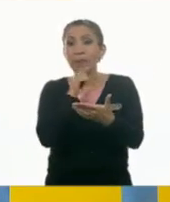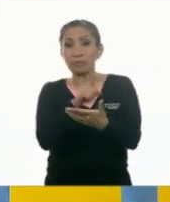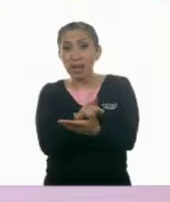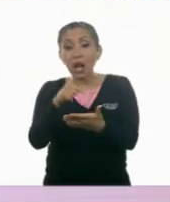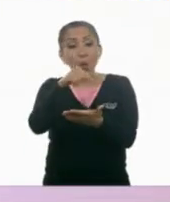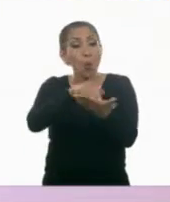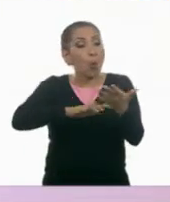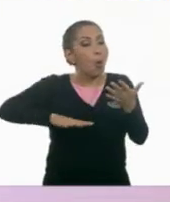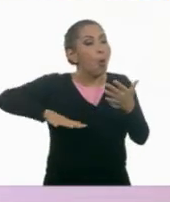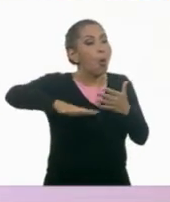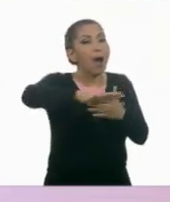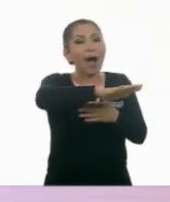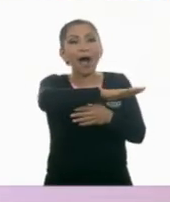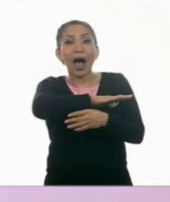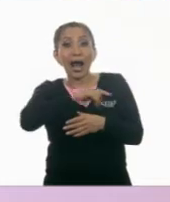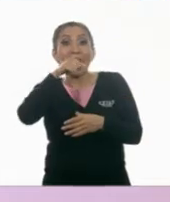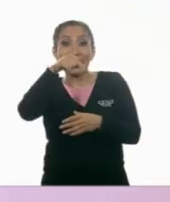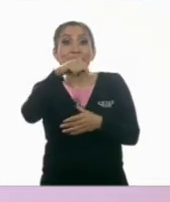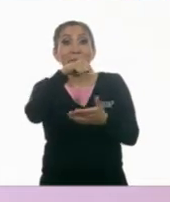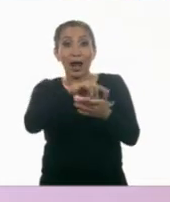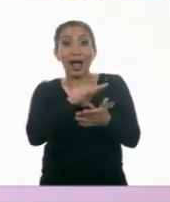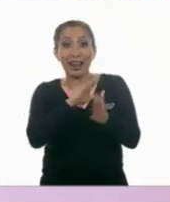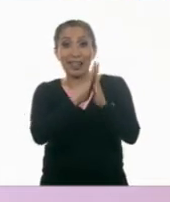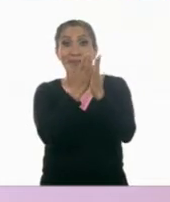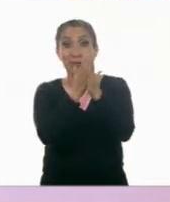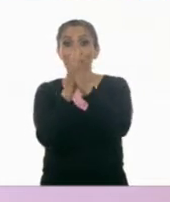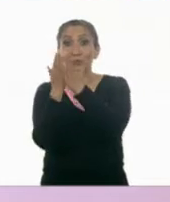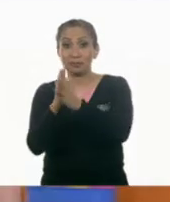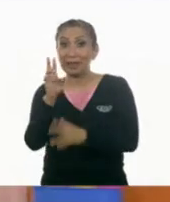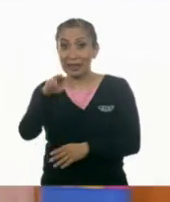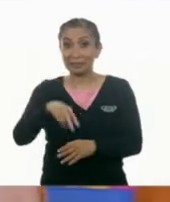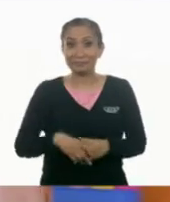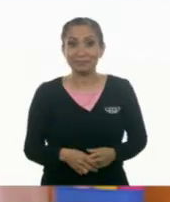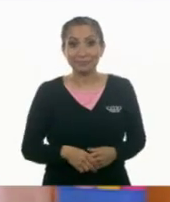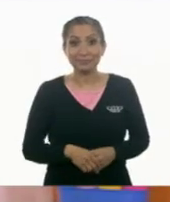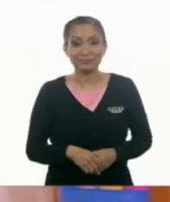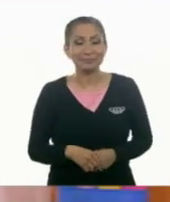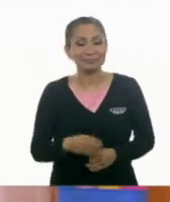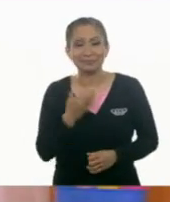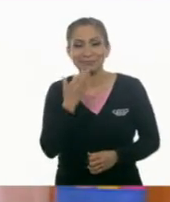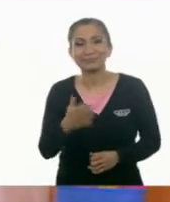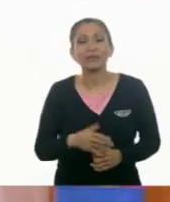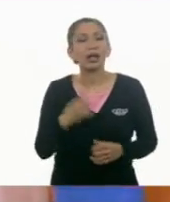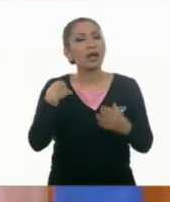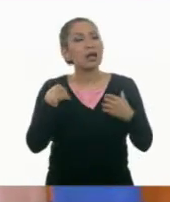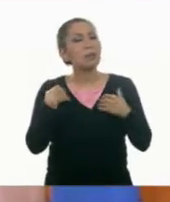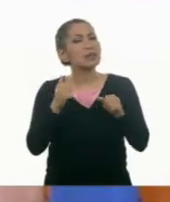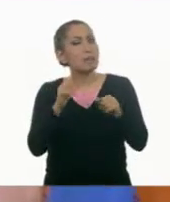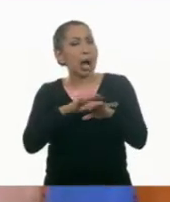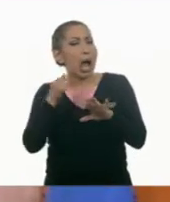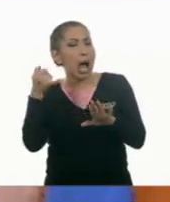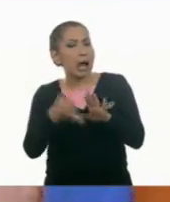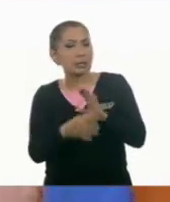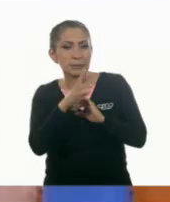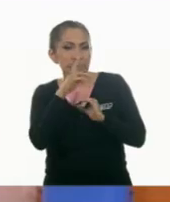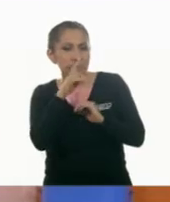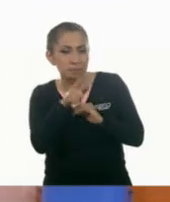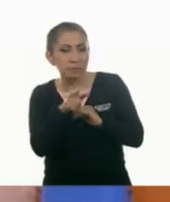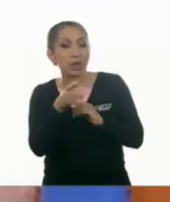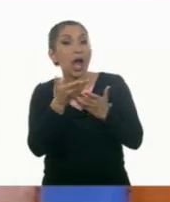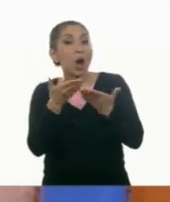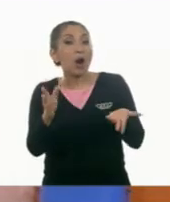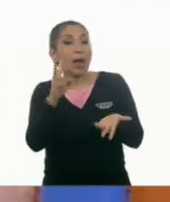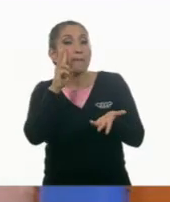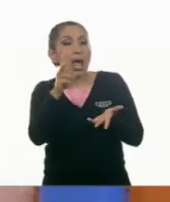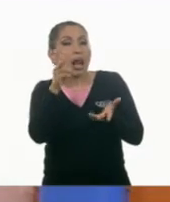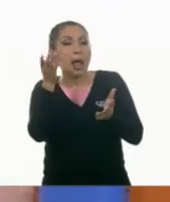del espacio o lugar donde se encuentran. ¿Es verdad? Bueno, para entenderlo un poco más y mejor, vamos